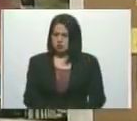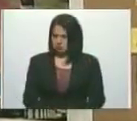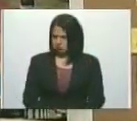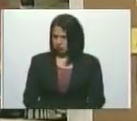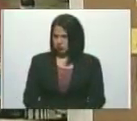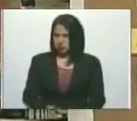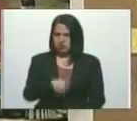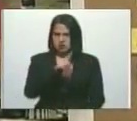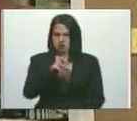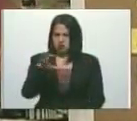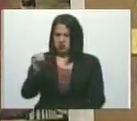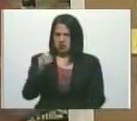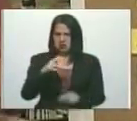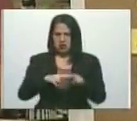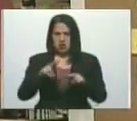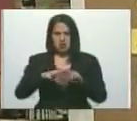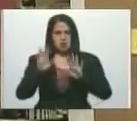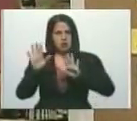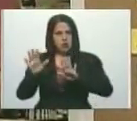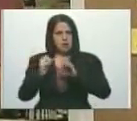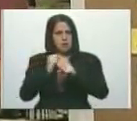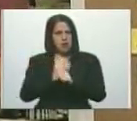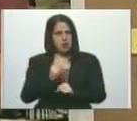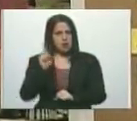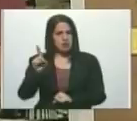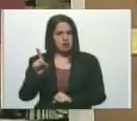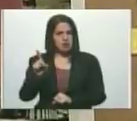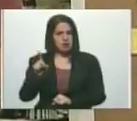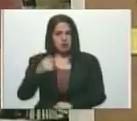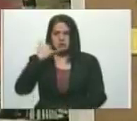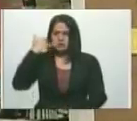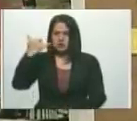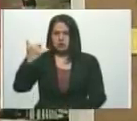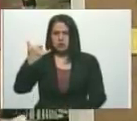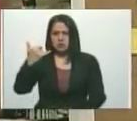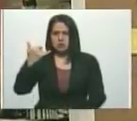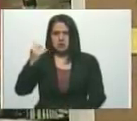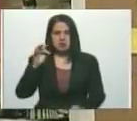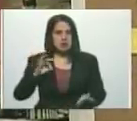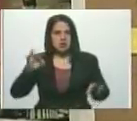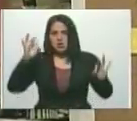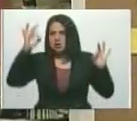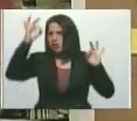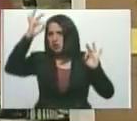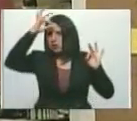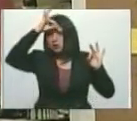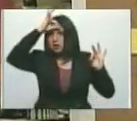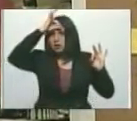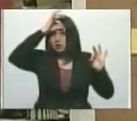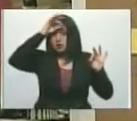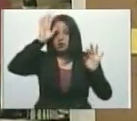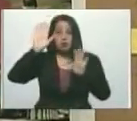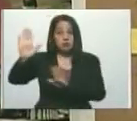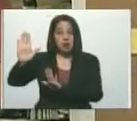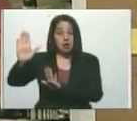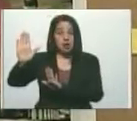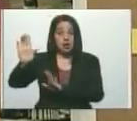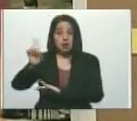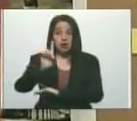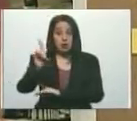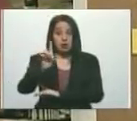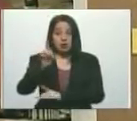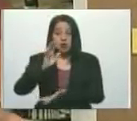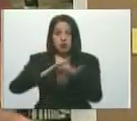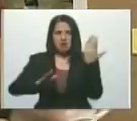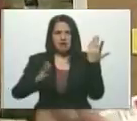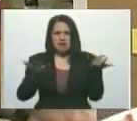130 niños, ¿y cómo es eso? Le digo, aguántate un momento. Hago unas llamadas, nadie sabe nada. Le digo, no, para ese vuelo, vamos a ver cómo